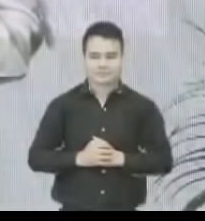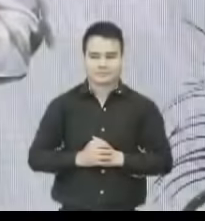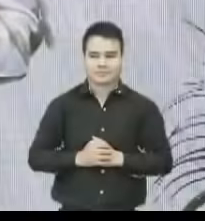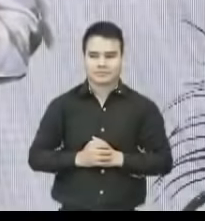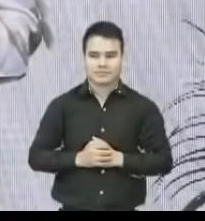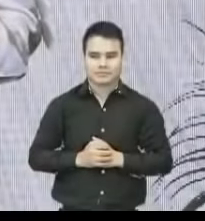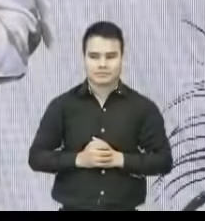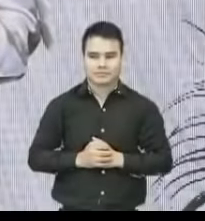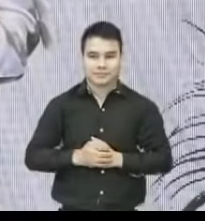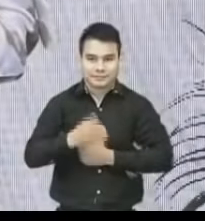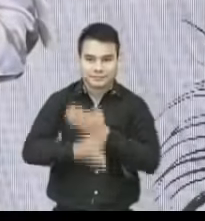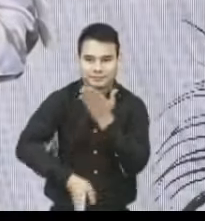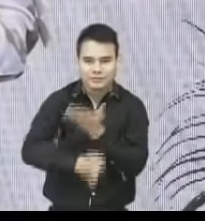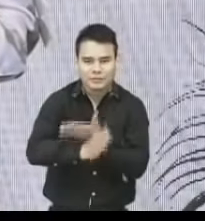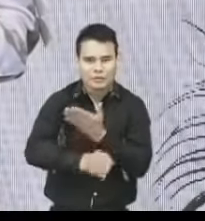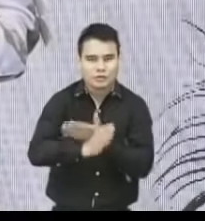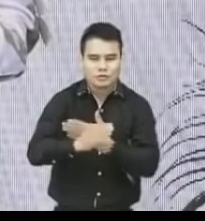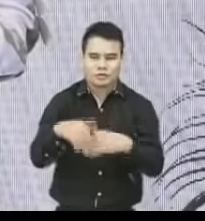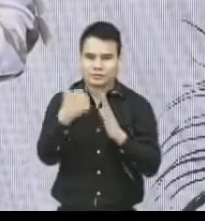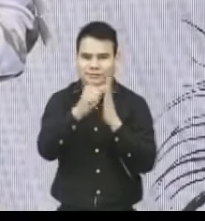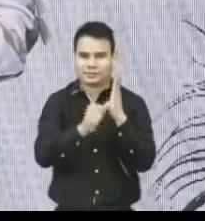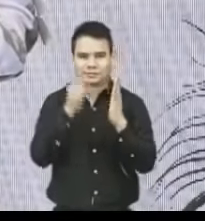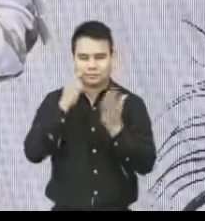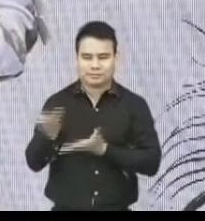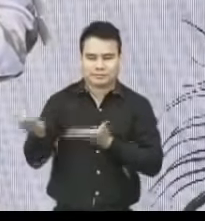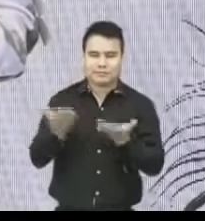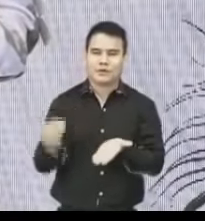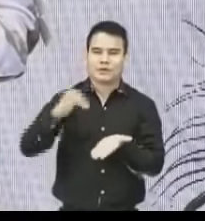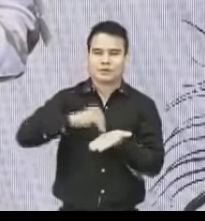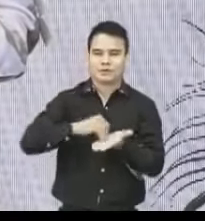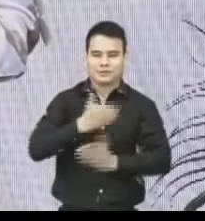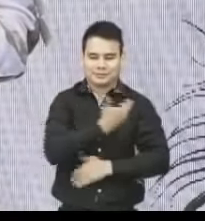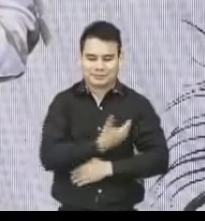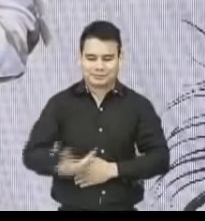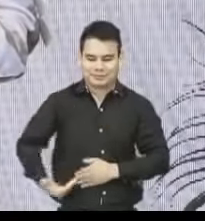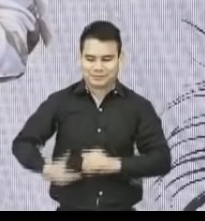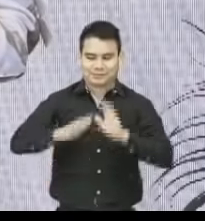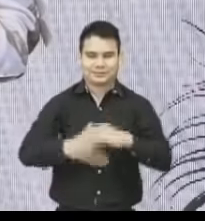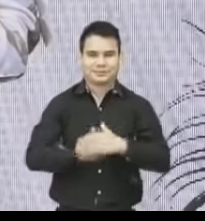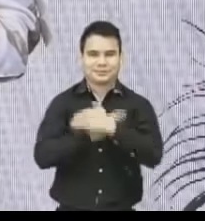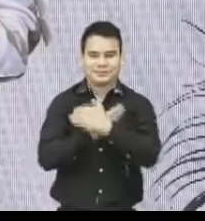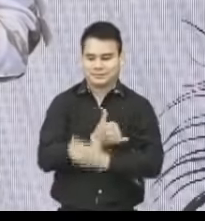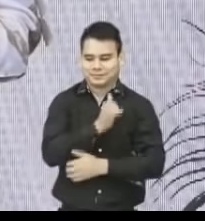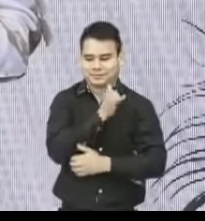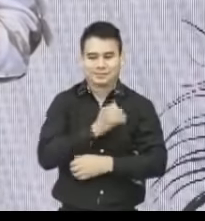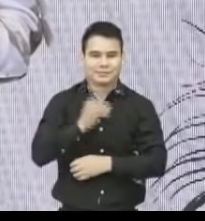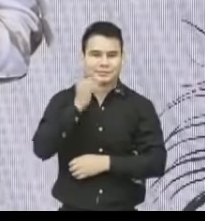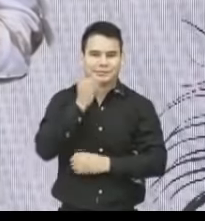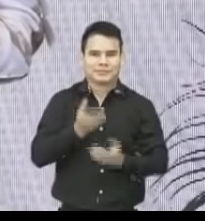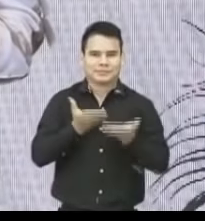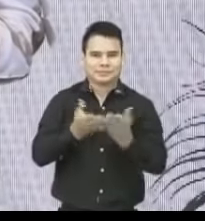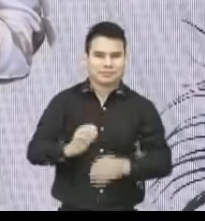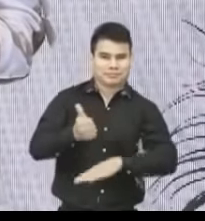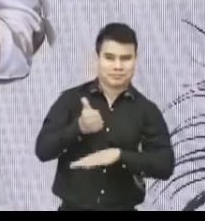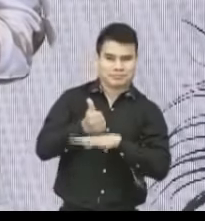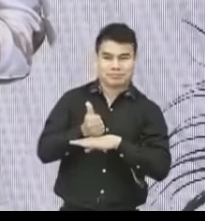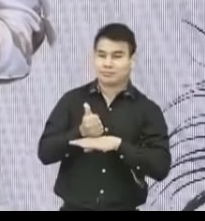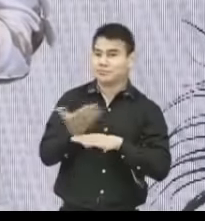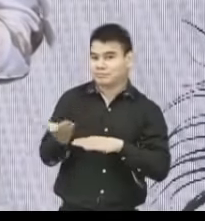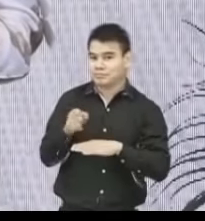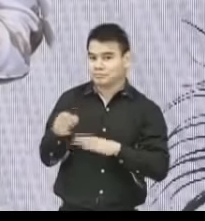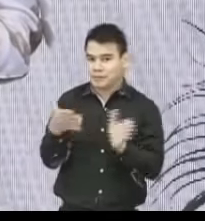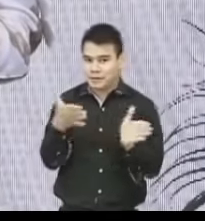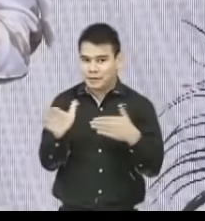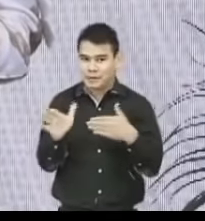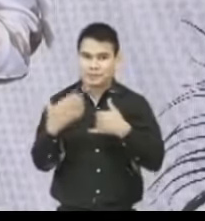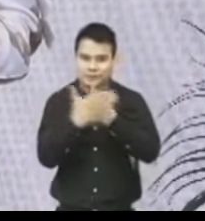continuamos con nuestra agenda y le damos la bienvenida nuevamente al presidente de la republica de manduca y saludamos también al director del departamento nacional de